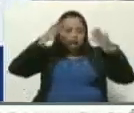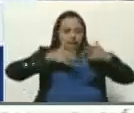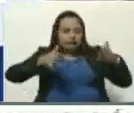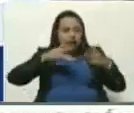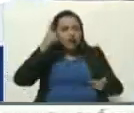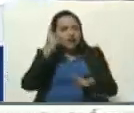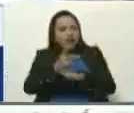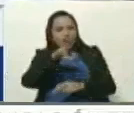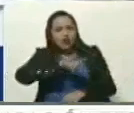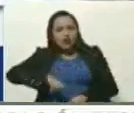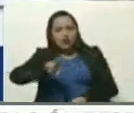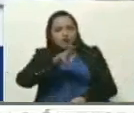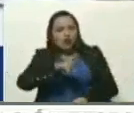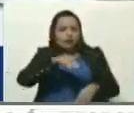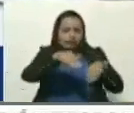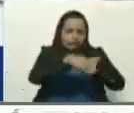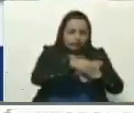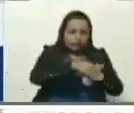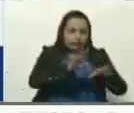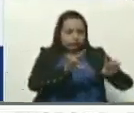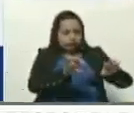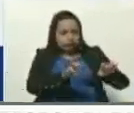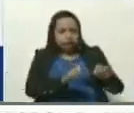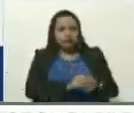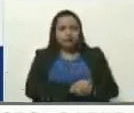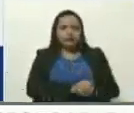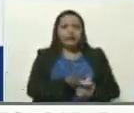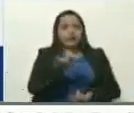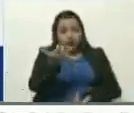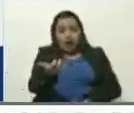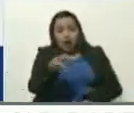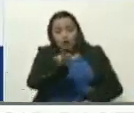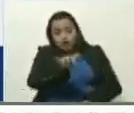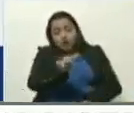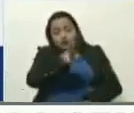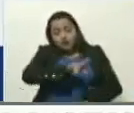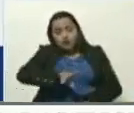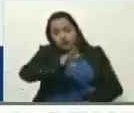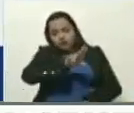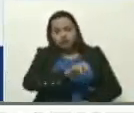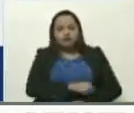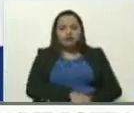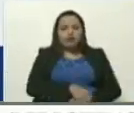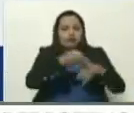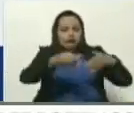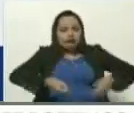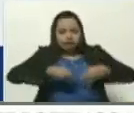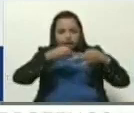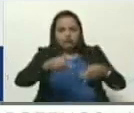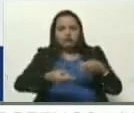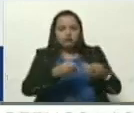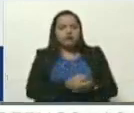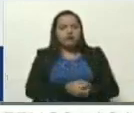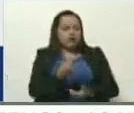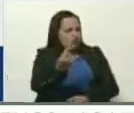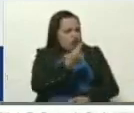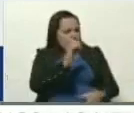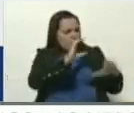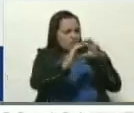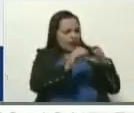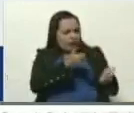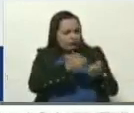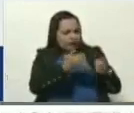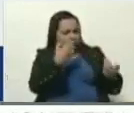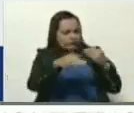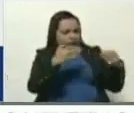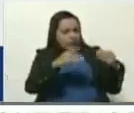las redes digitales. Estamos usando las redes digitales permanentemente, no solo para comunicar, sino para la